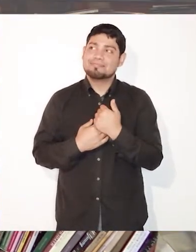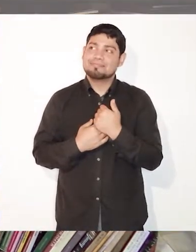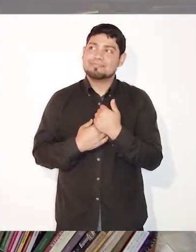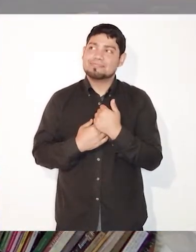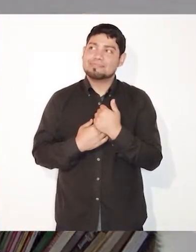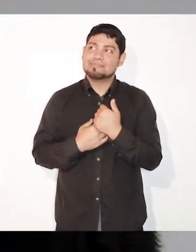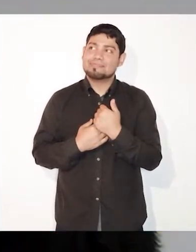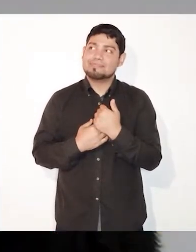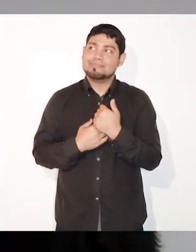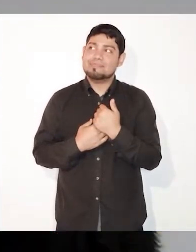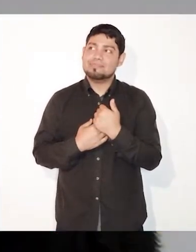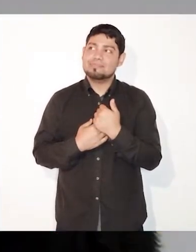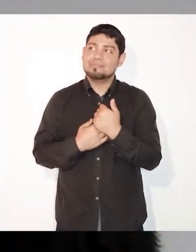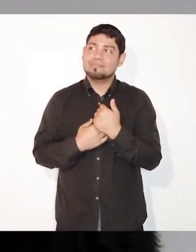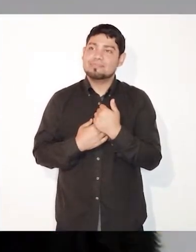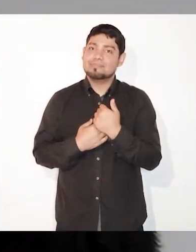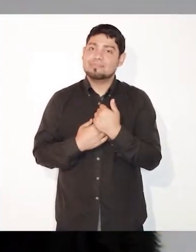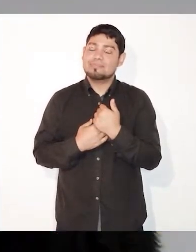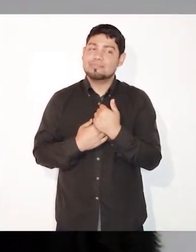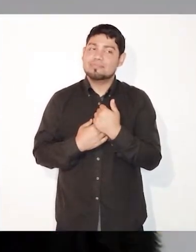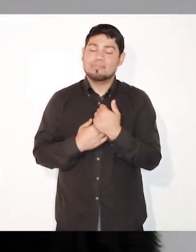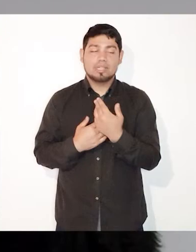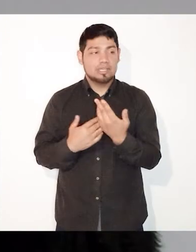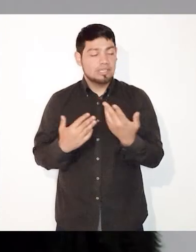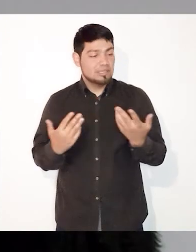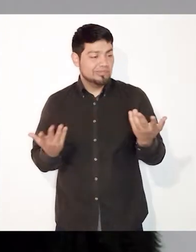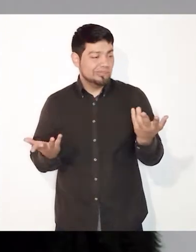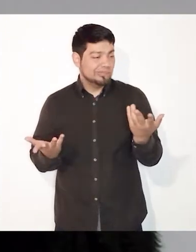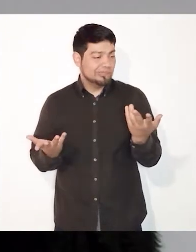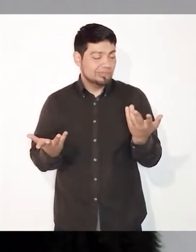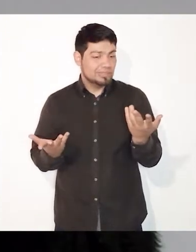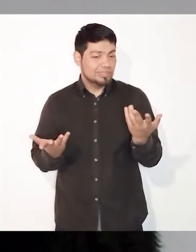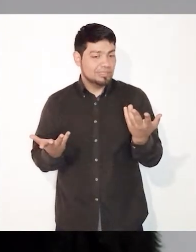mi acercamiento y mi volada estuvo más ligada